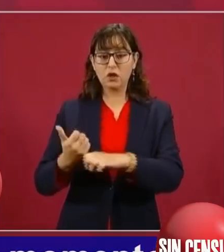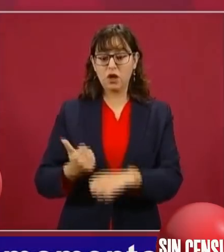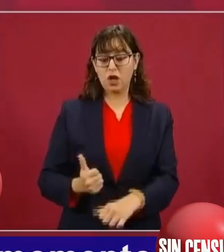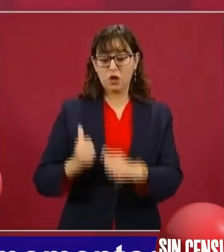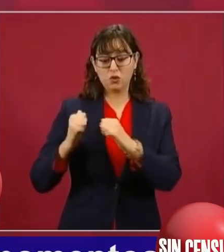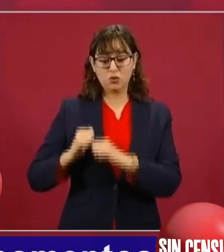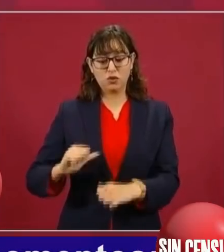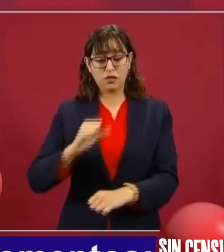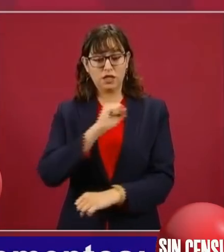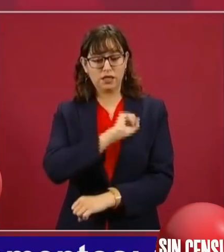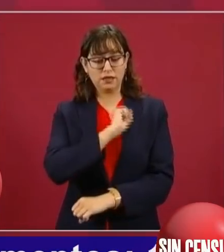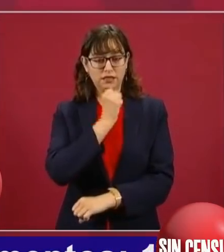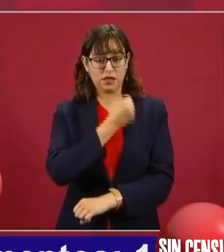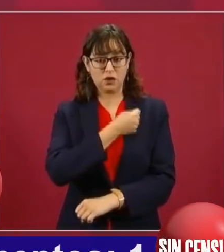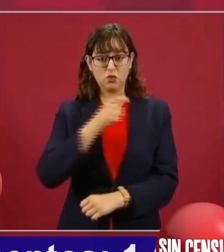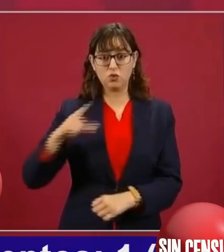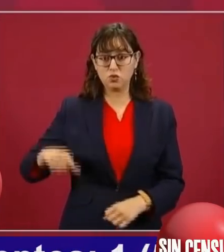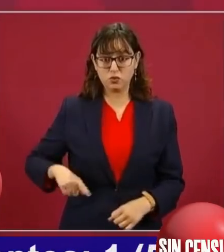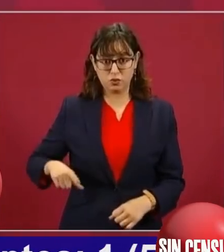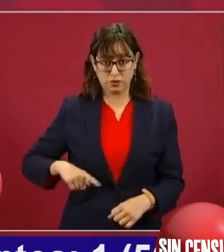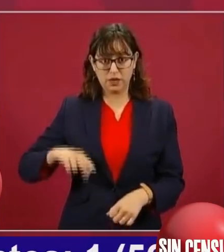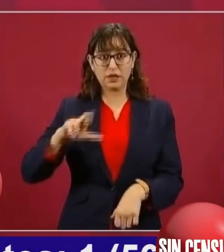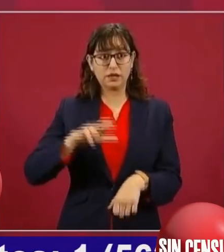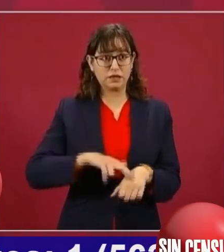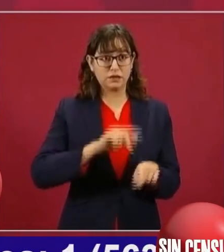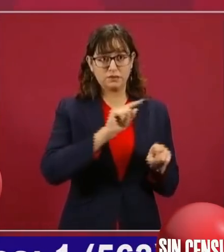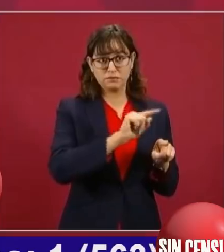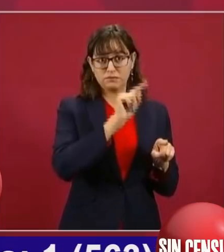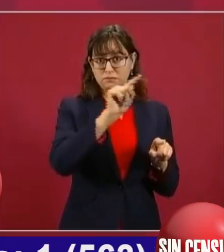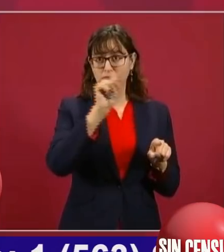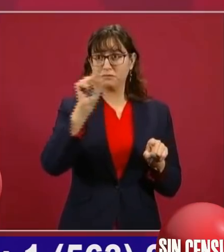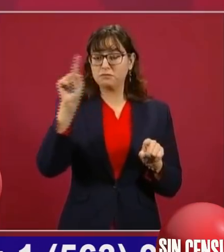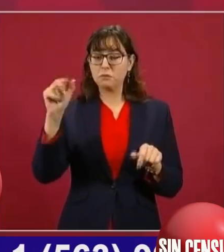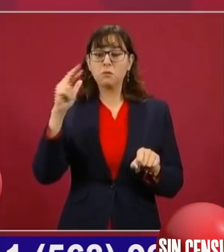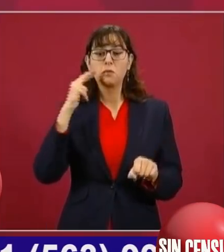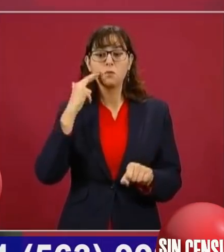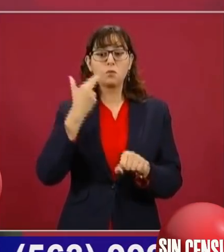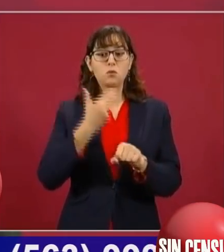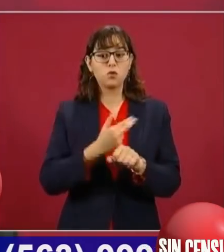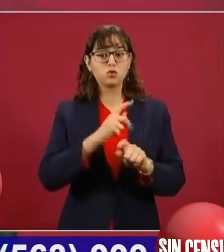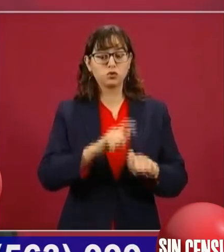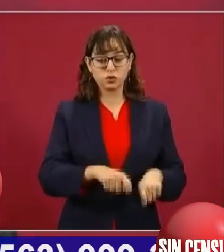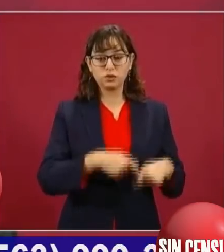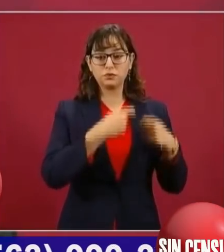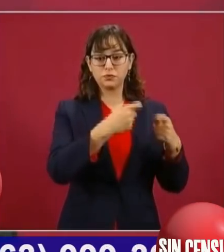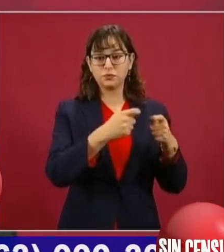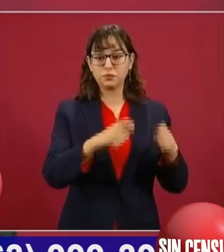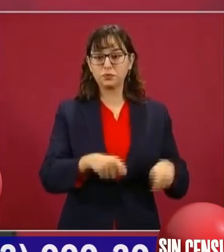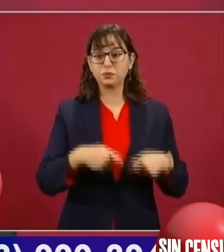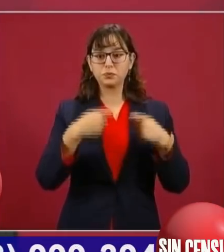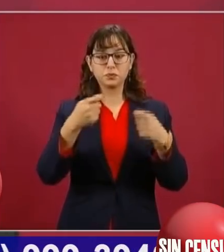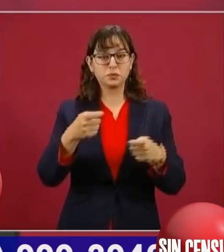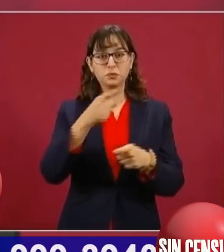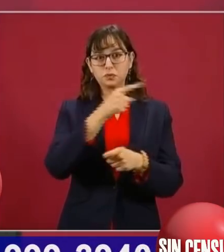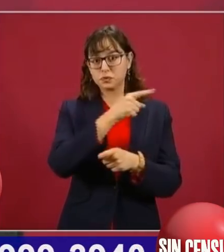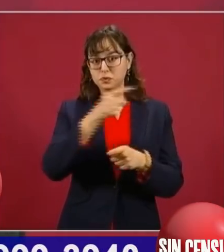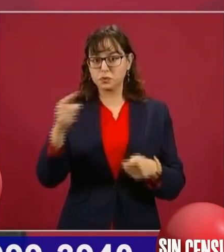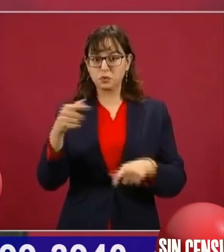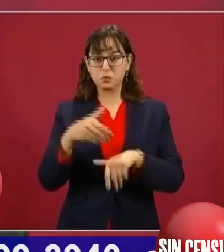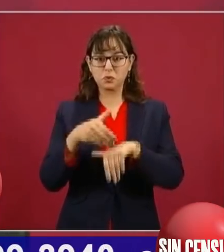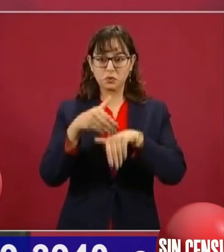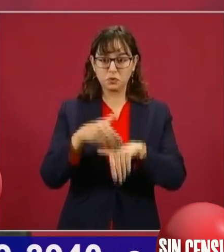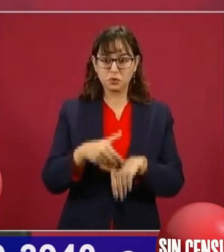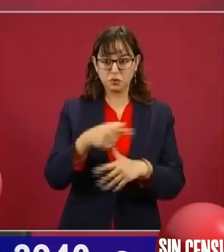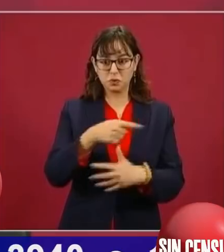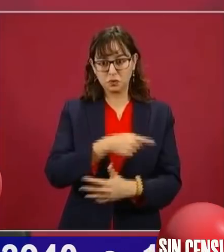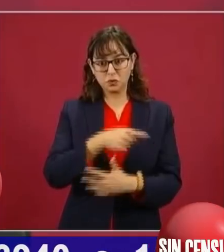estados, han sido quienes directamente han sido responsables de seguir un lineamiento general dispuesto por la